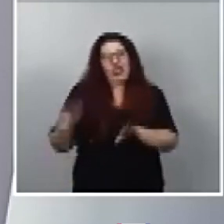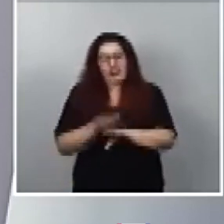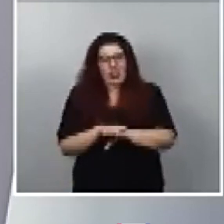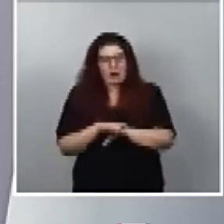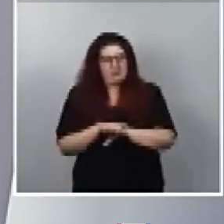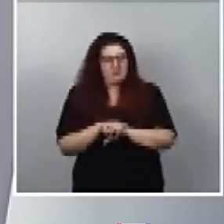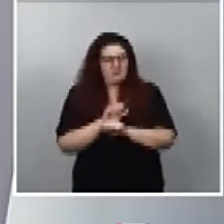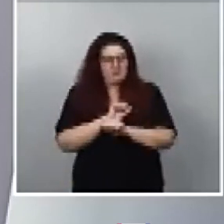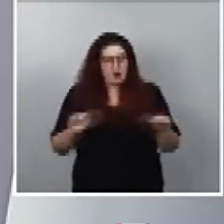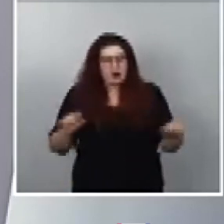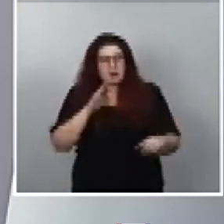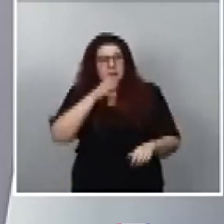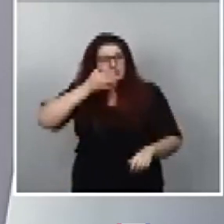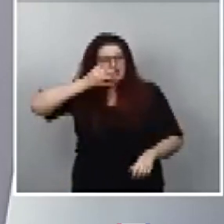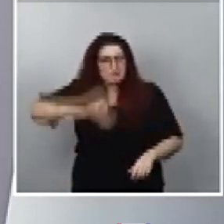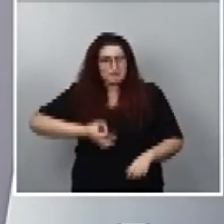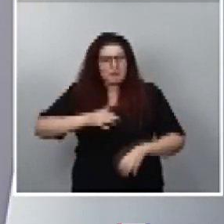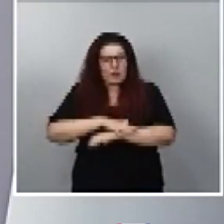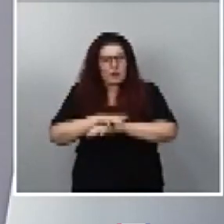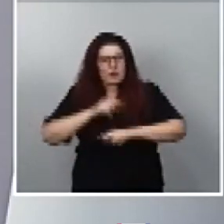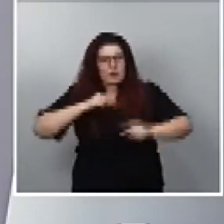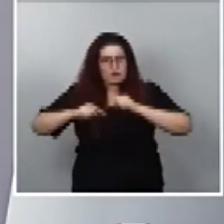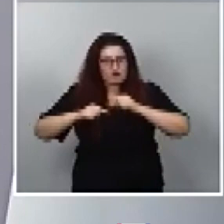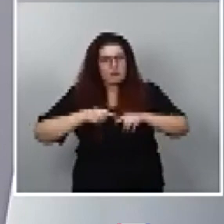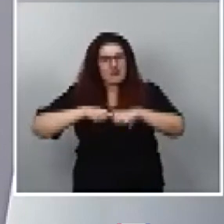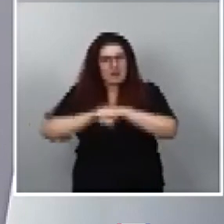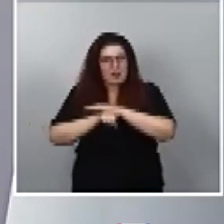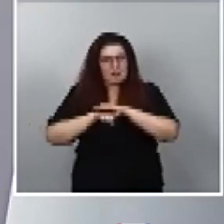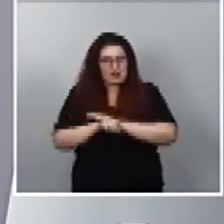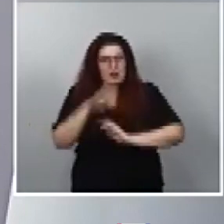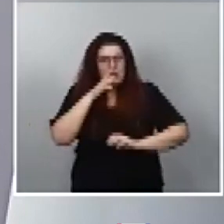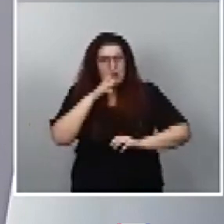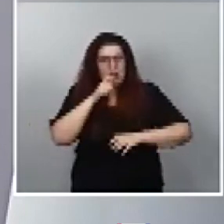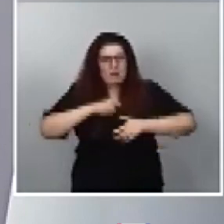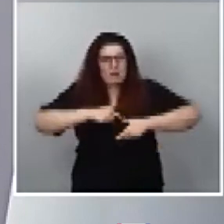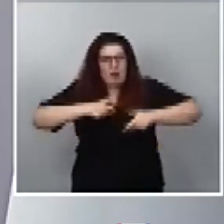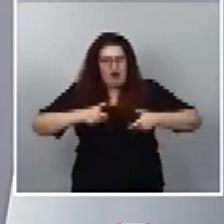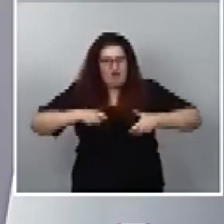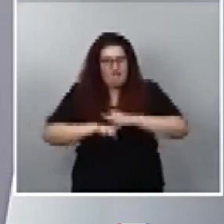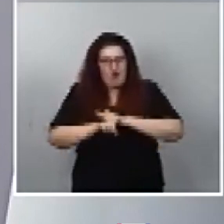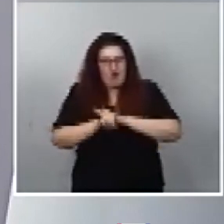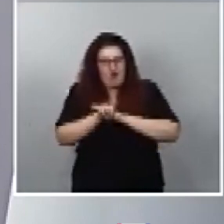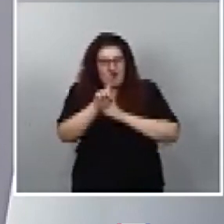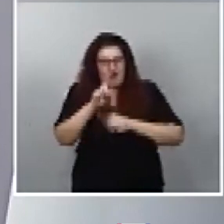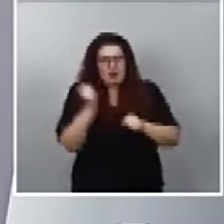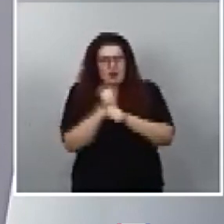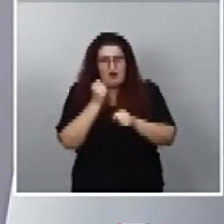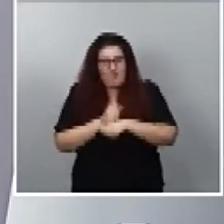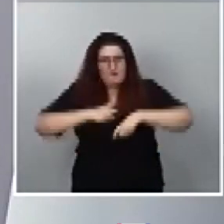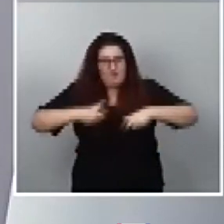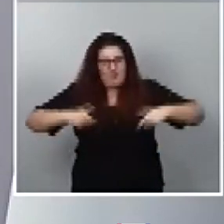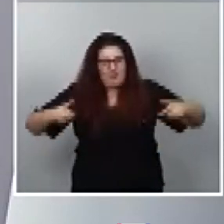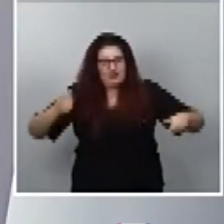la realidad es que con la gestión de este gobierno hay más crecimiento más empleo y más estado